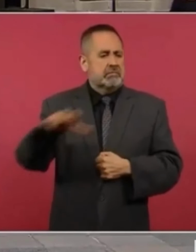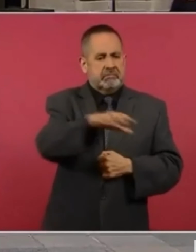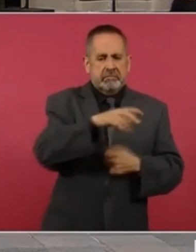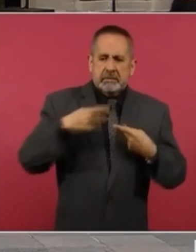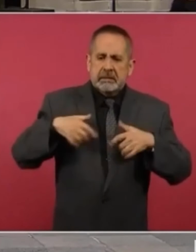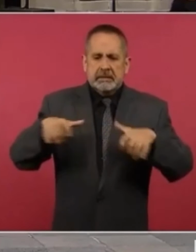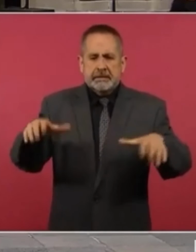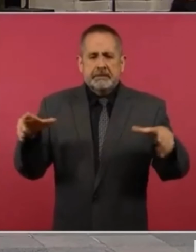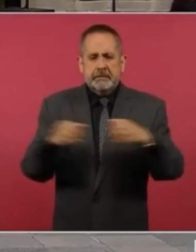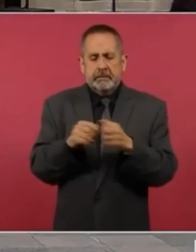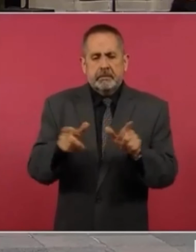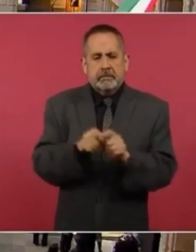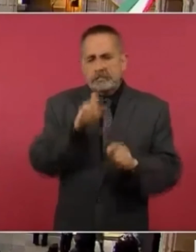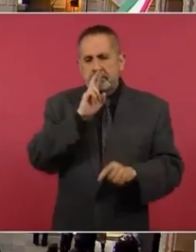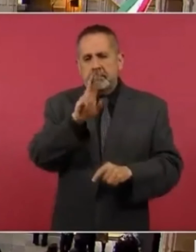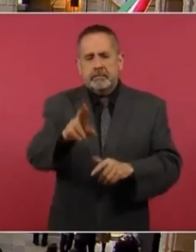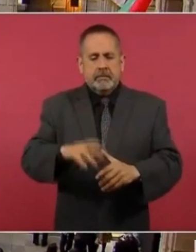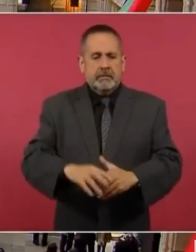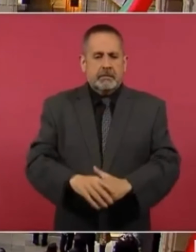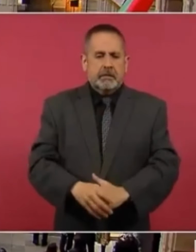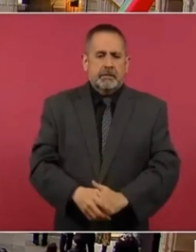que puedo contestarte.